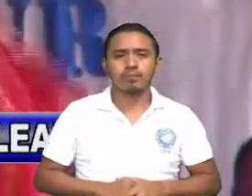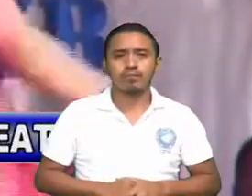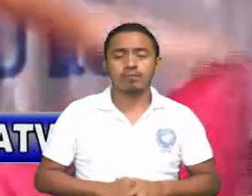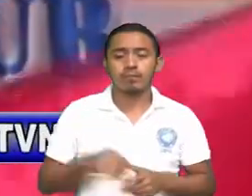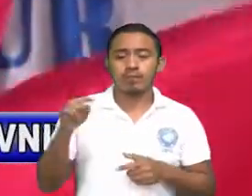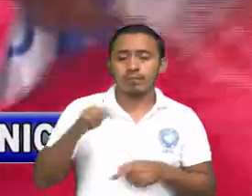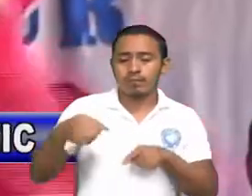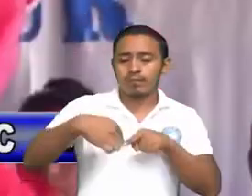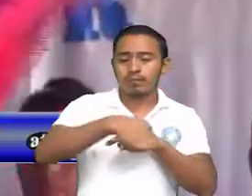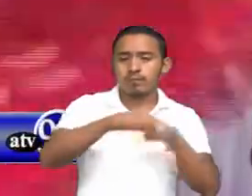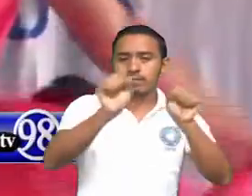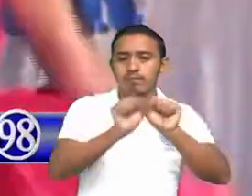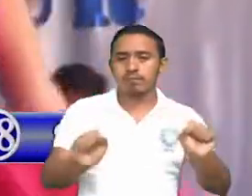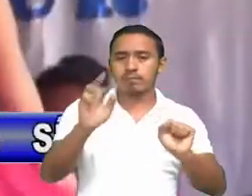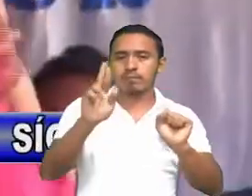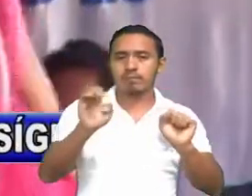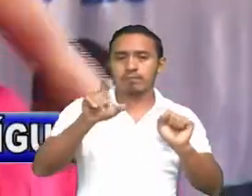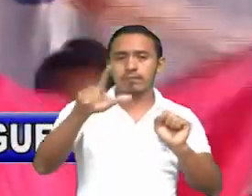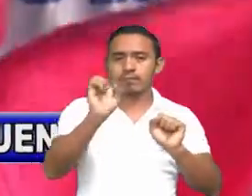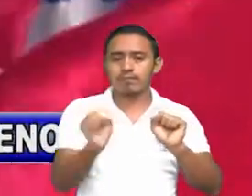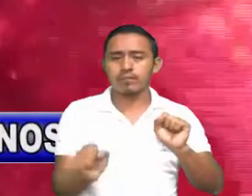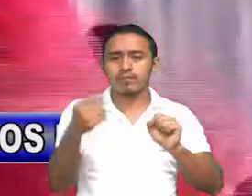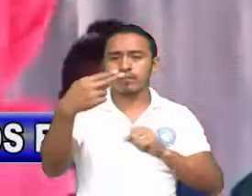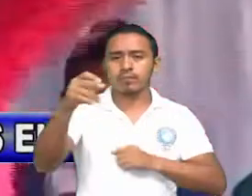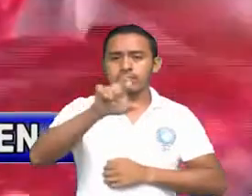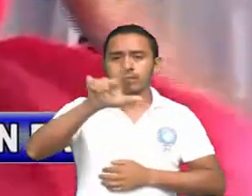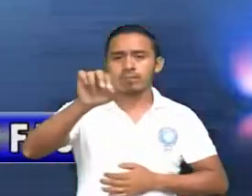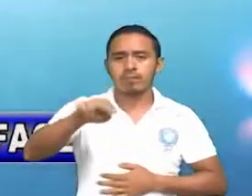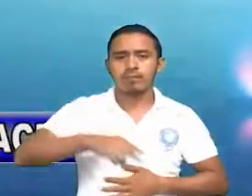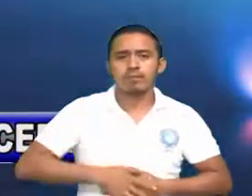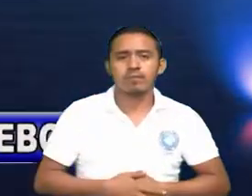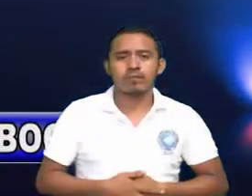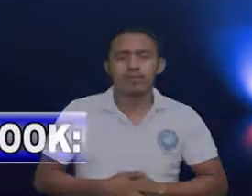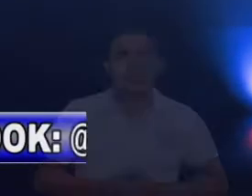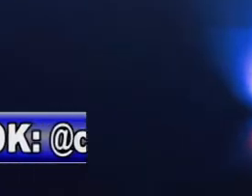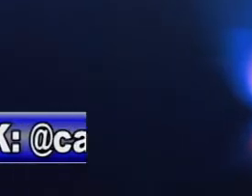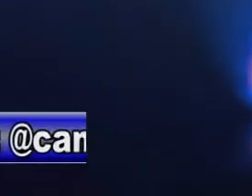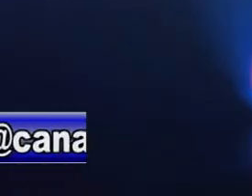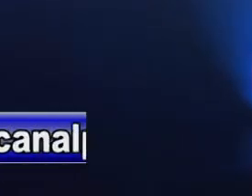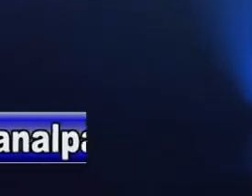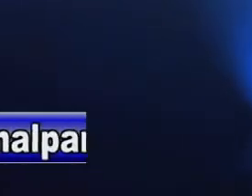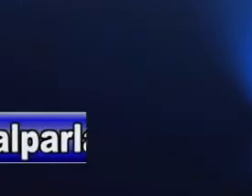Desde el municipio de San Rafael del Sur les informó Helen Suárez.